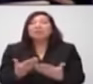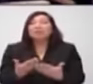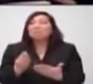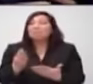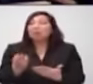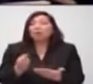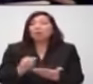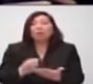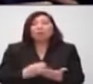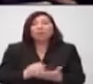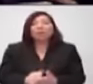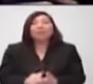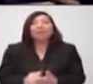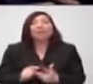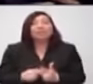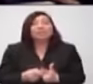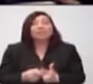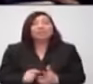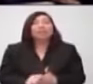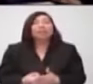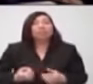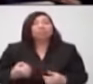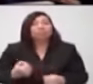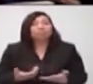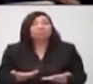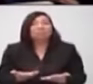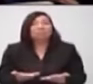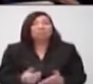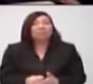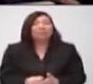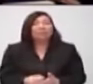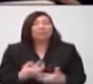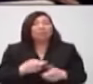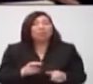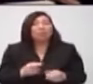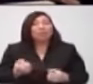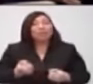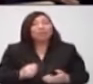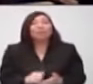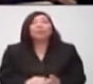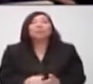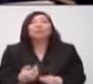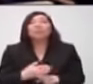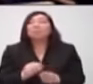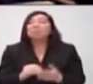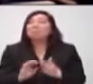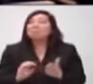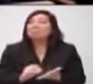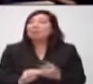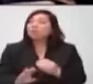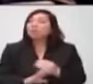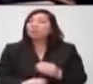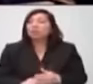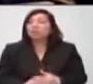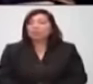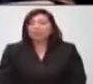bancables los contratos. Y se iniciaba el servicio de transporte, el servicio público de transporte, de una manera sólida. La